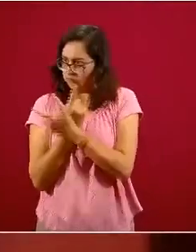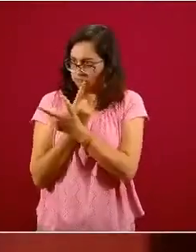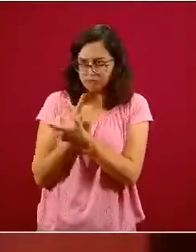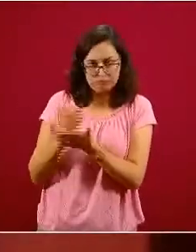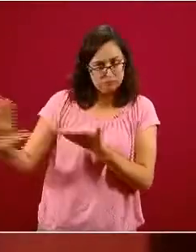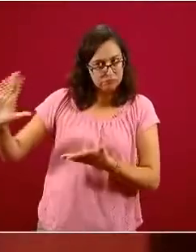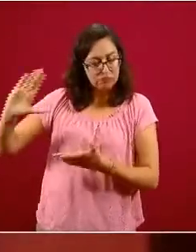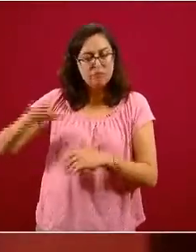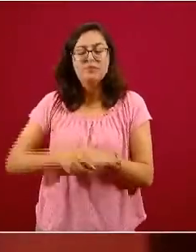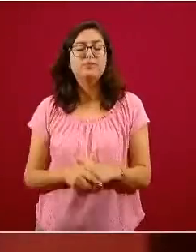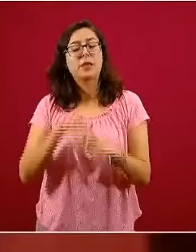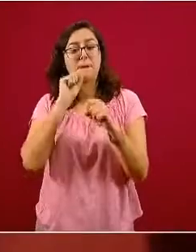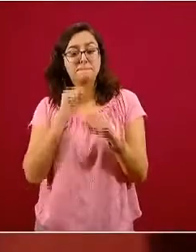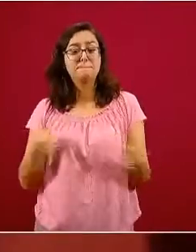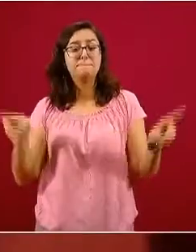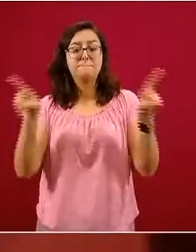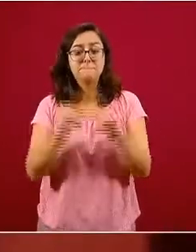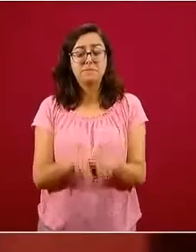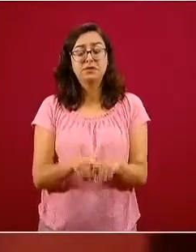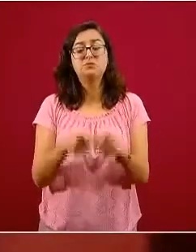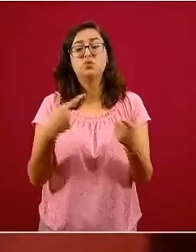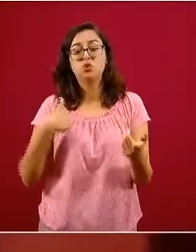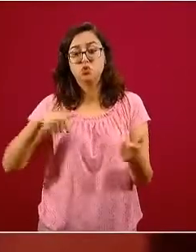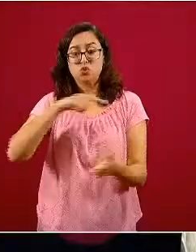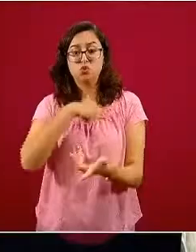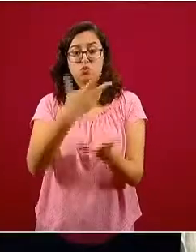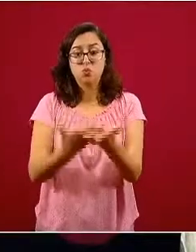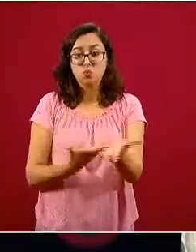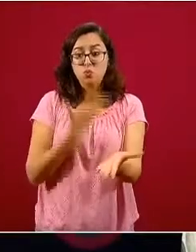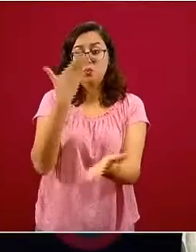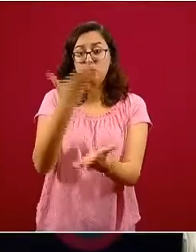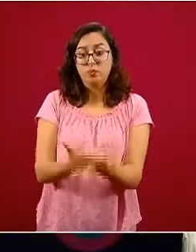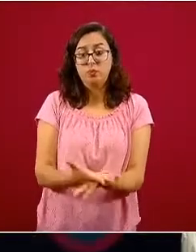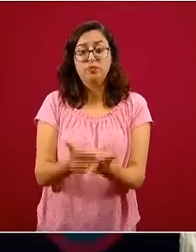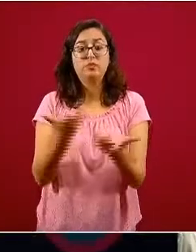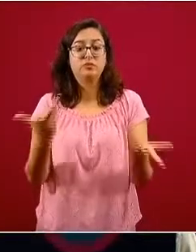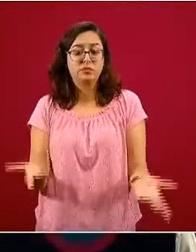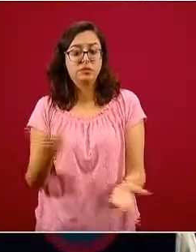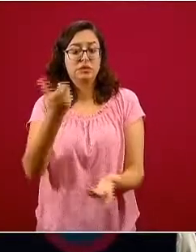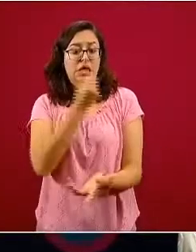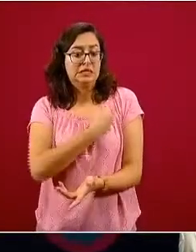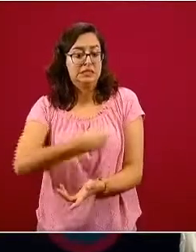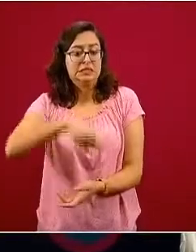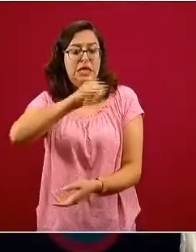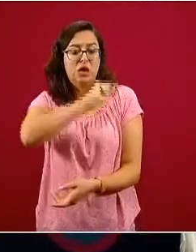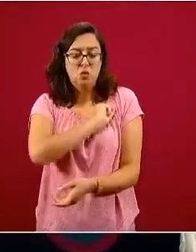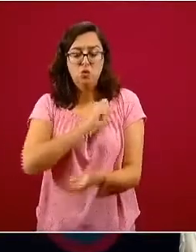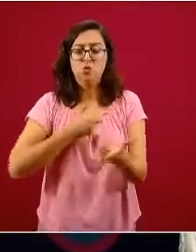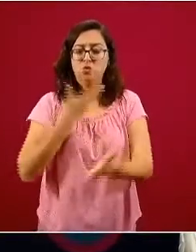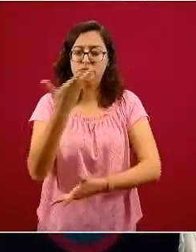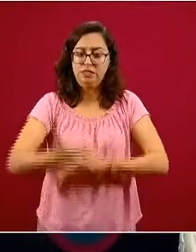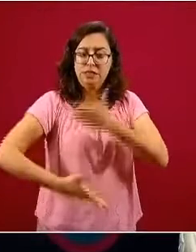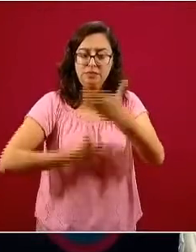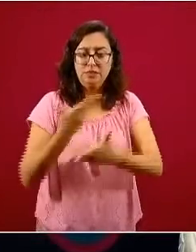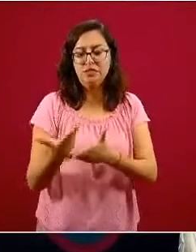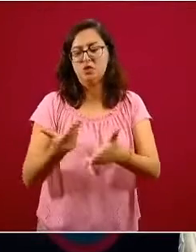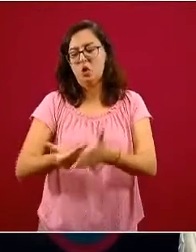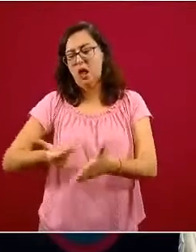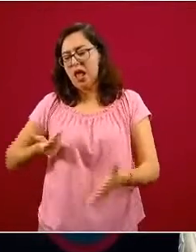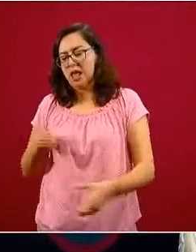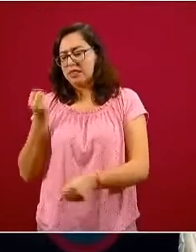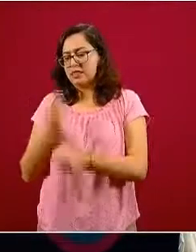esta etapa todo lo que tiene que ver con la protección de la salud, con servicios de salud preventiva,